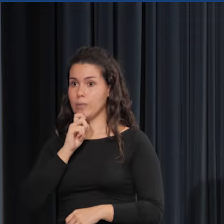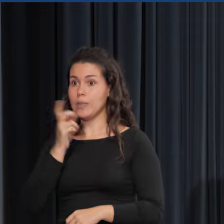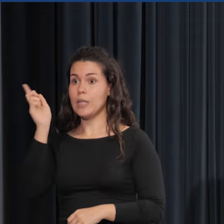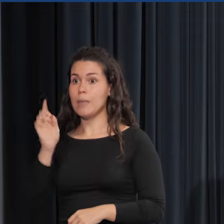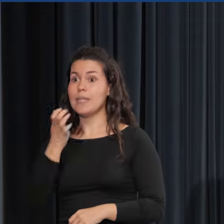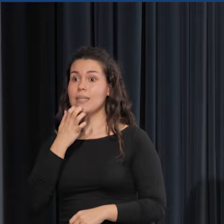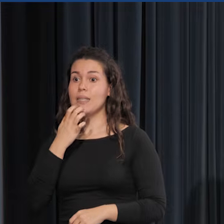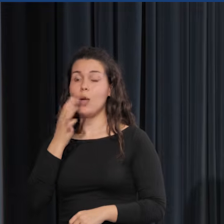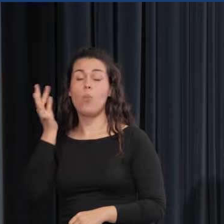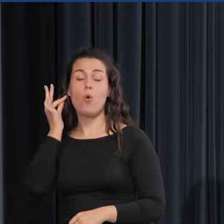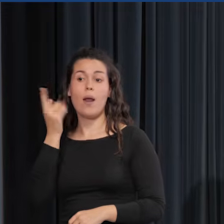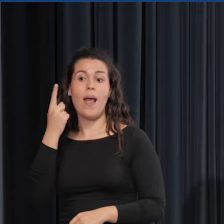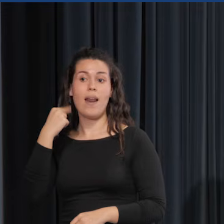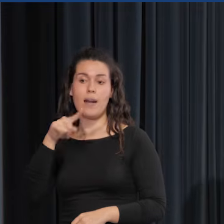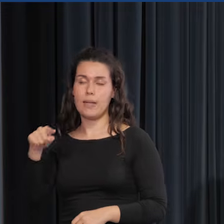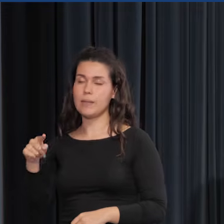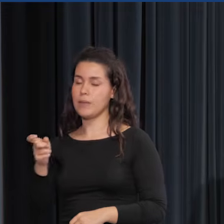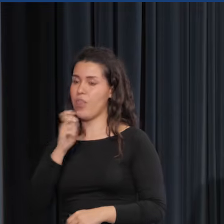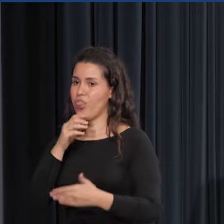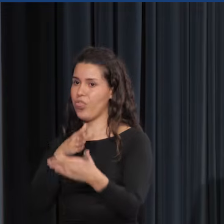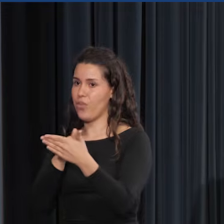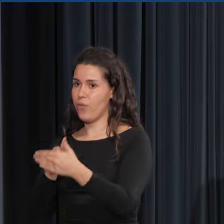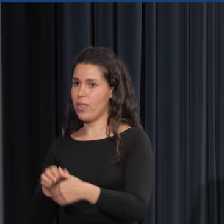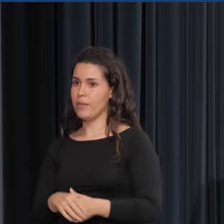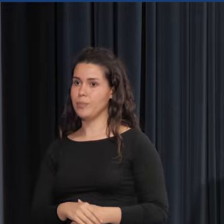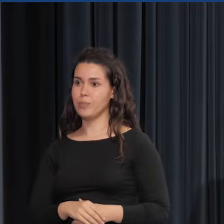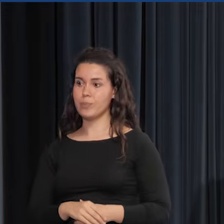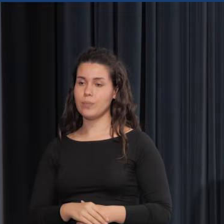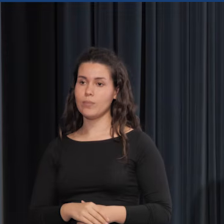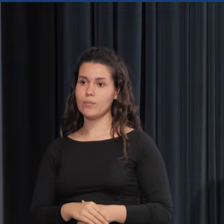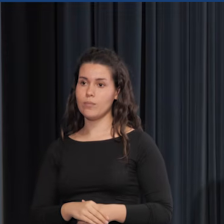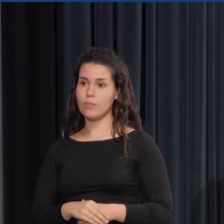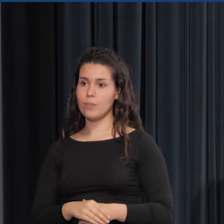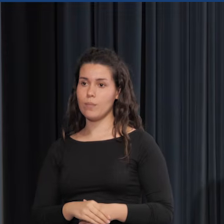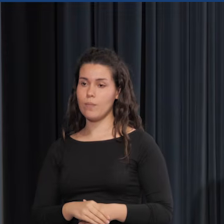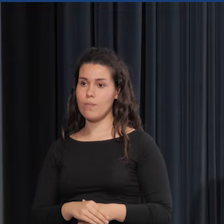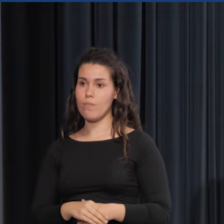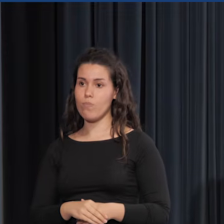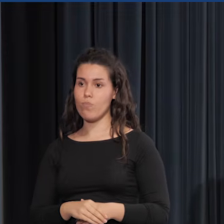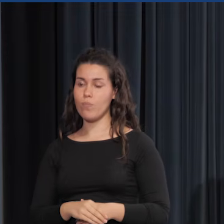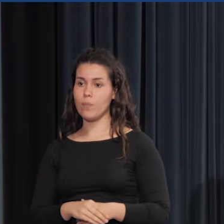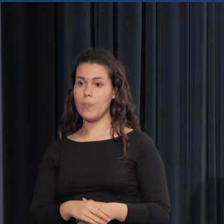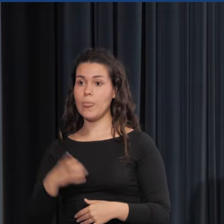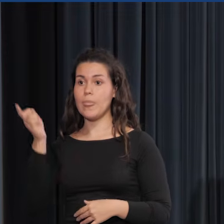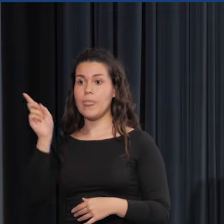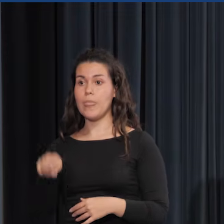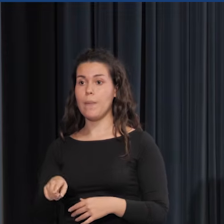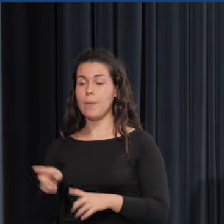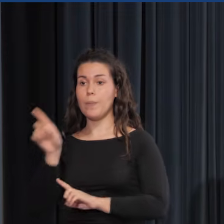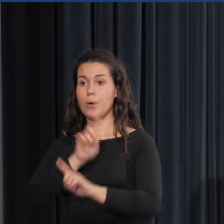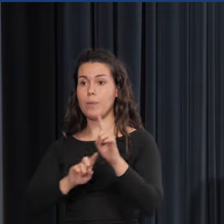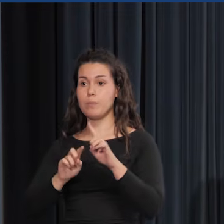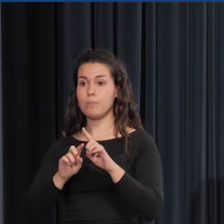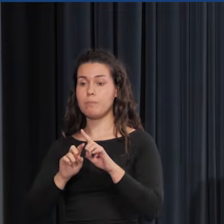tienen una menstruación. Otro de los aspectos que se repite habitualmente es la desigualdad en el acceso